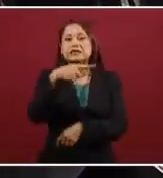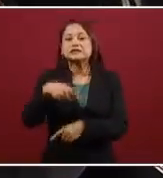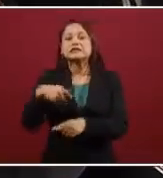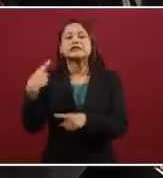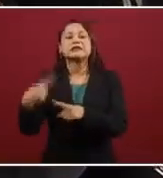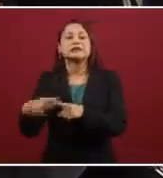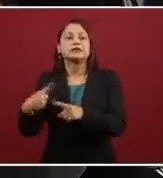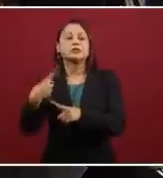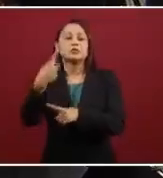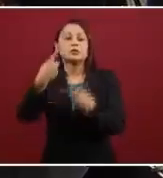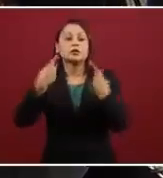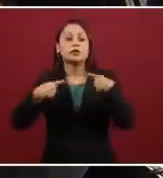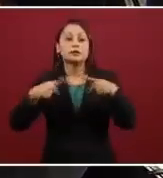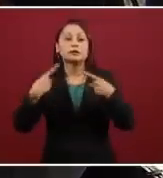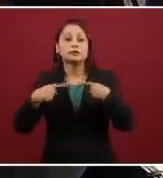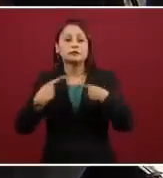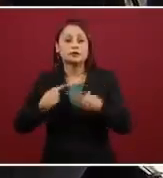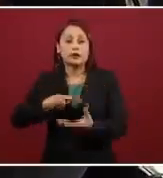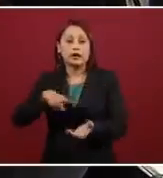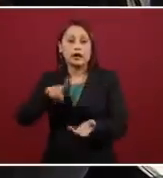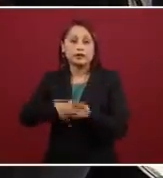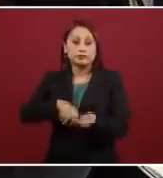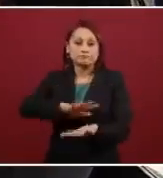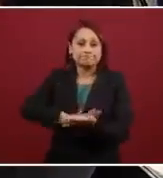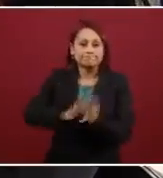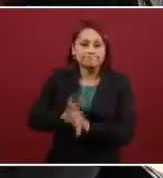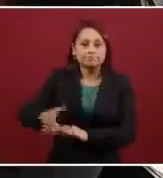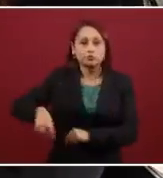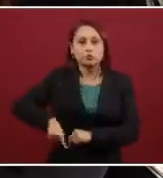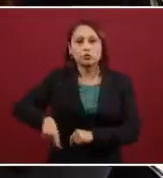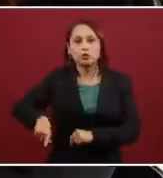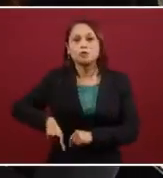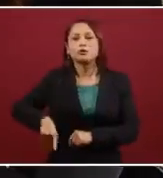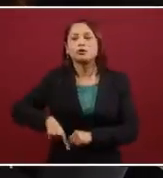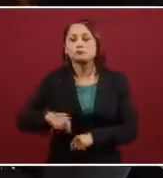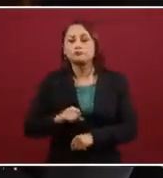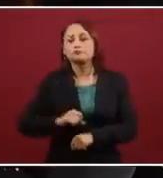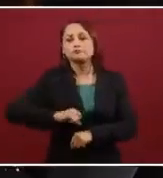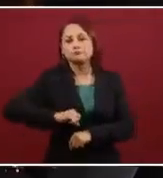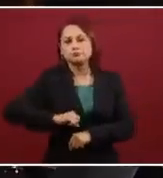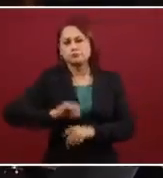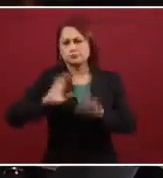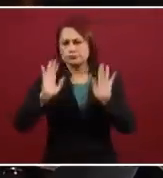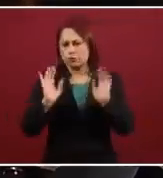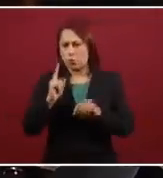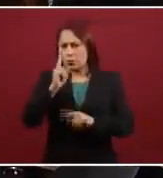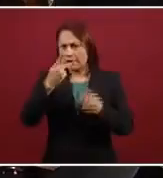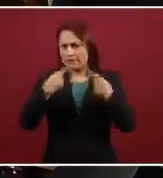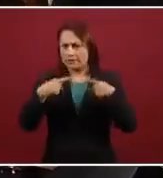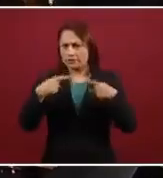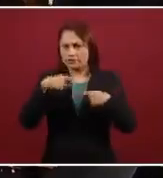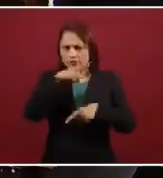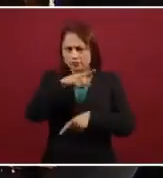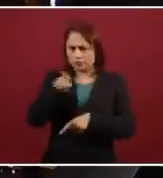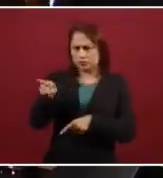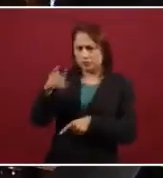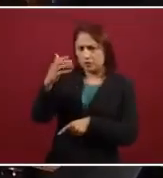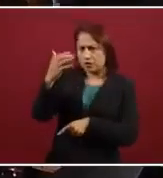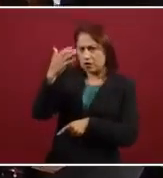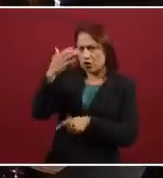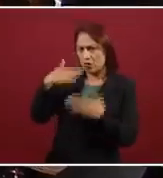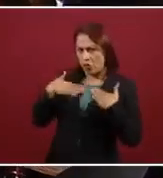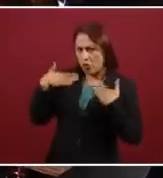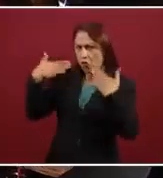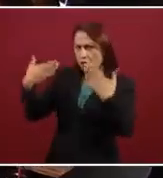conflicto de interés, y es una denuncia hecha por una persona que es de su confianza. En este sentido, lo mínimo que se